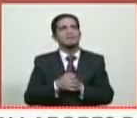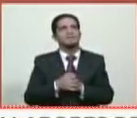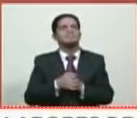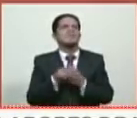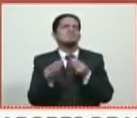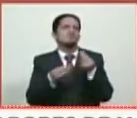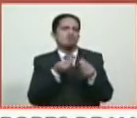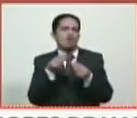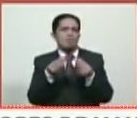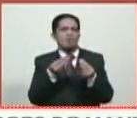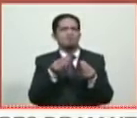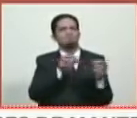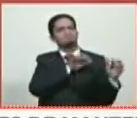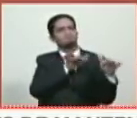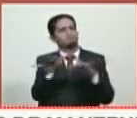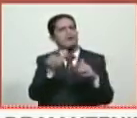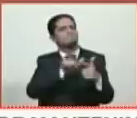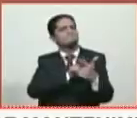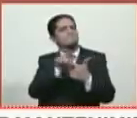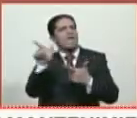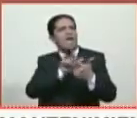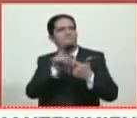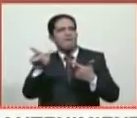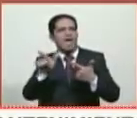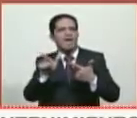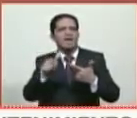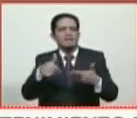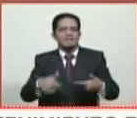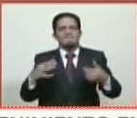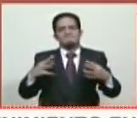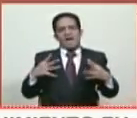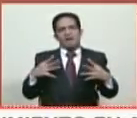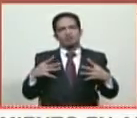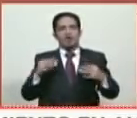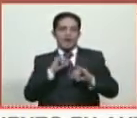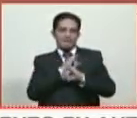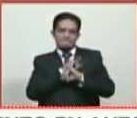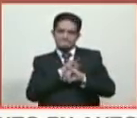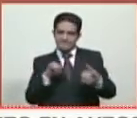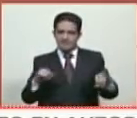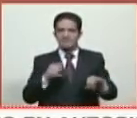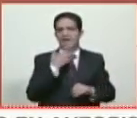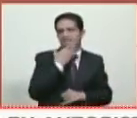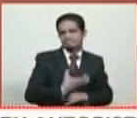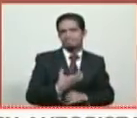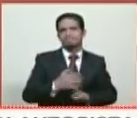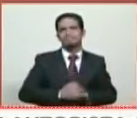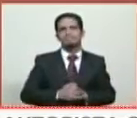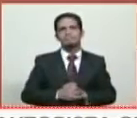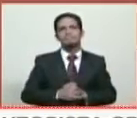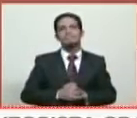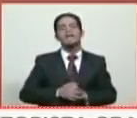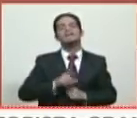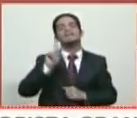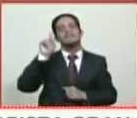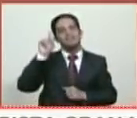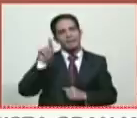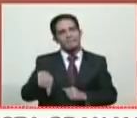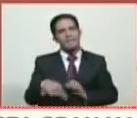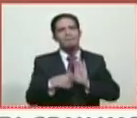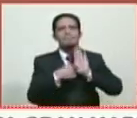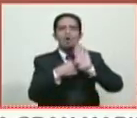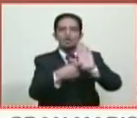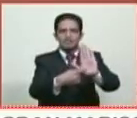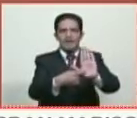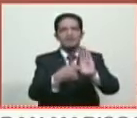en este asueto decembrino que acaba de concluir. Y un poco para también mostrar con